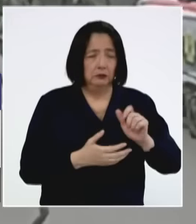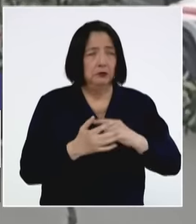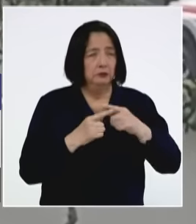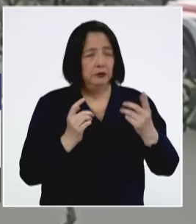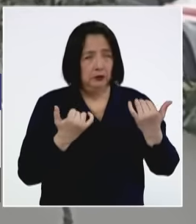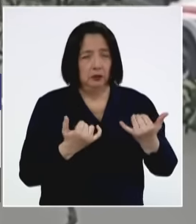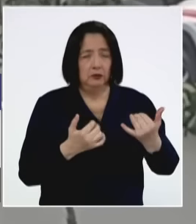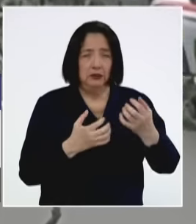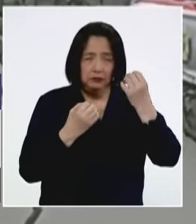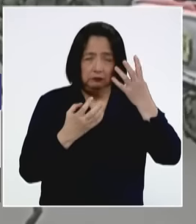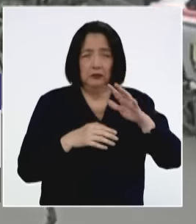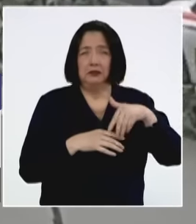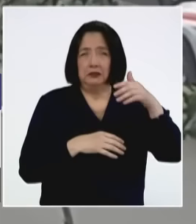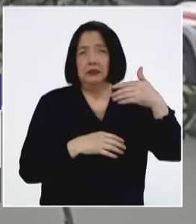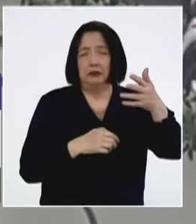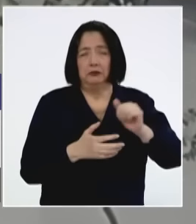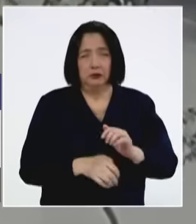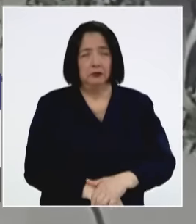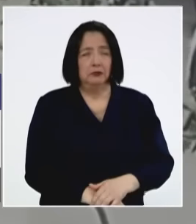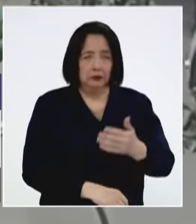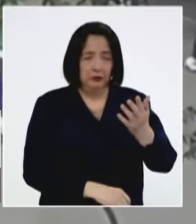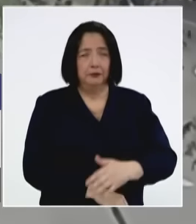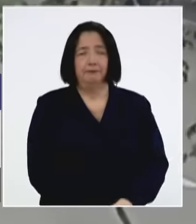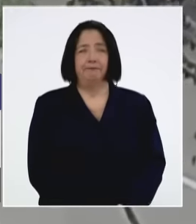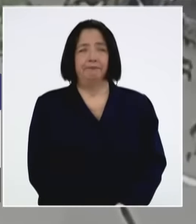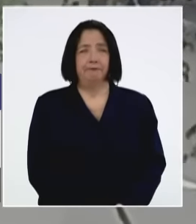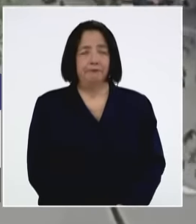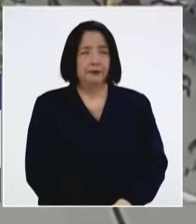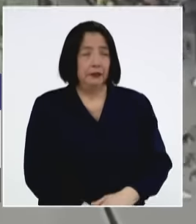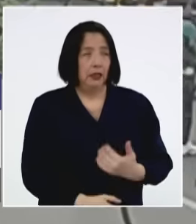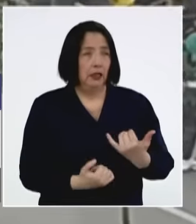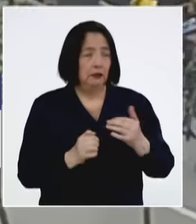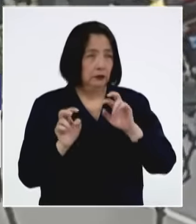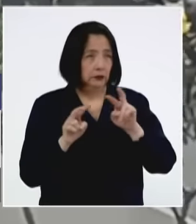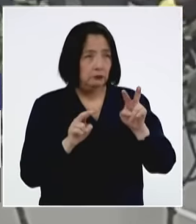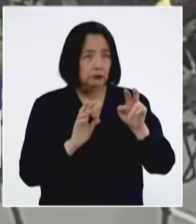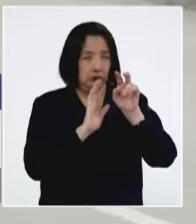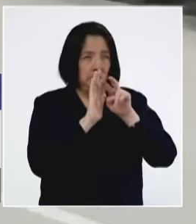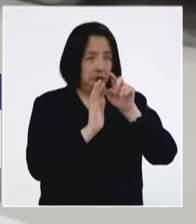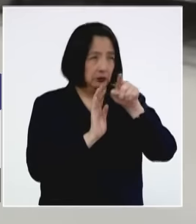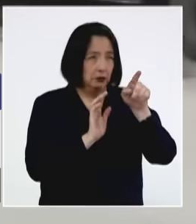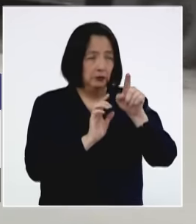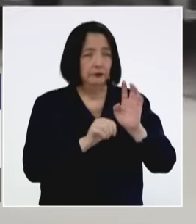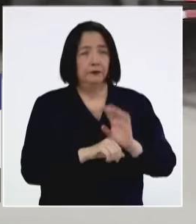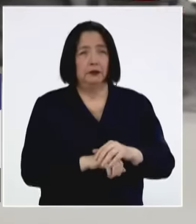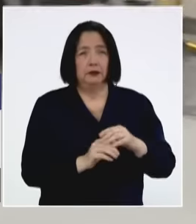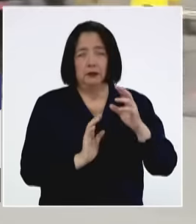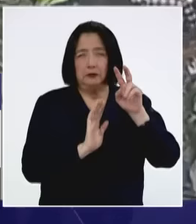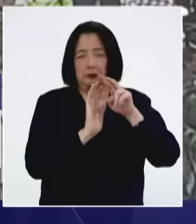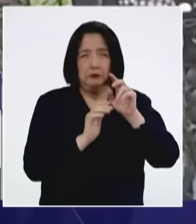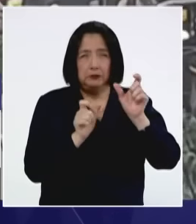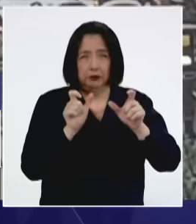todo esto, esta información se la llevaremos más adelante. Adelante, estudios. Alejandro, estamos viendo también en imágenes algunos videos captados